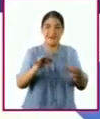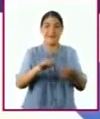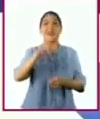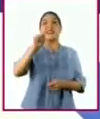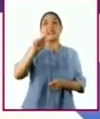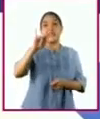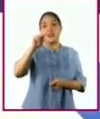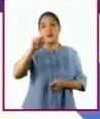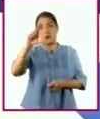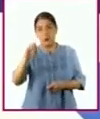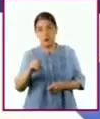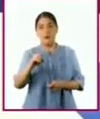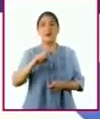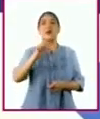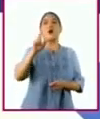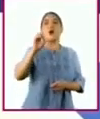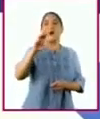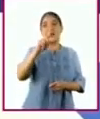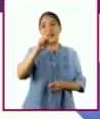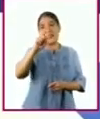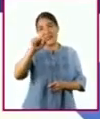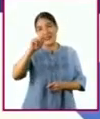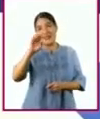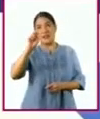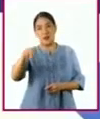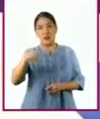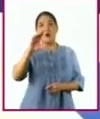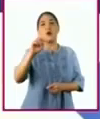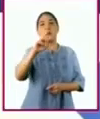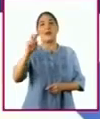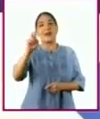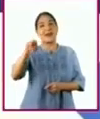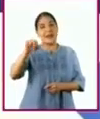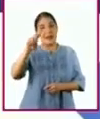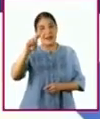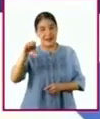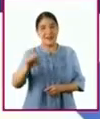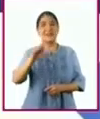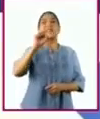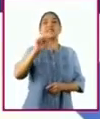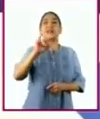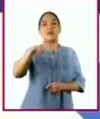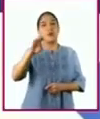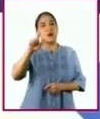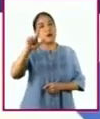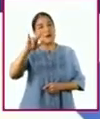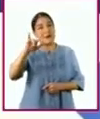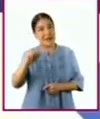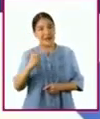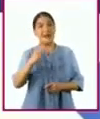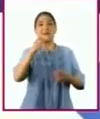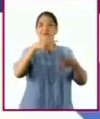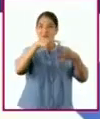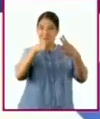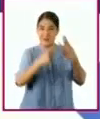título, orientación, coordenadas y simbología. Sé que pueden hacerlo. Adelante.